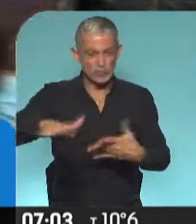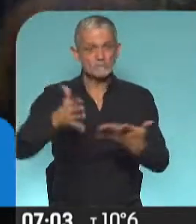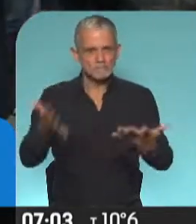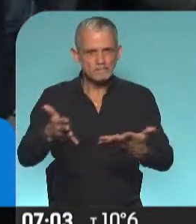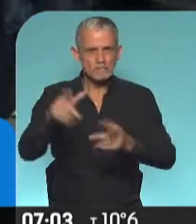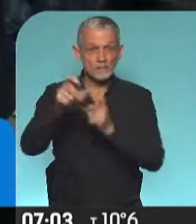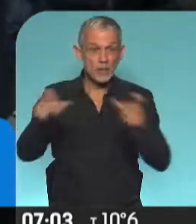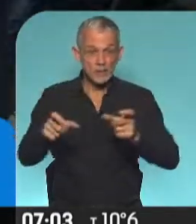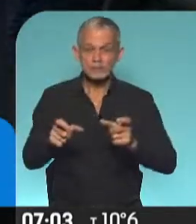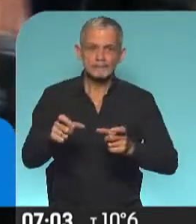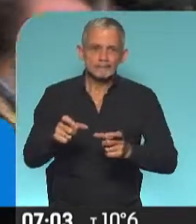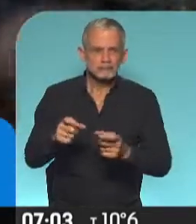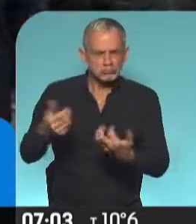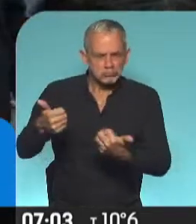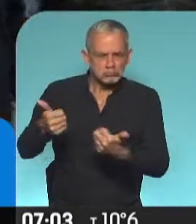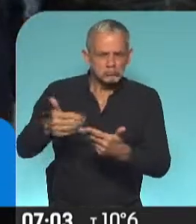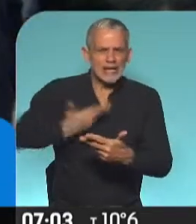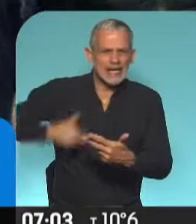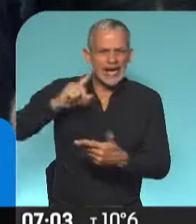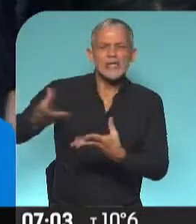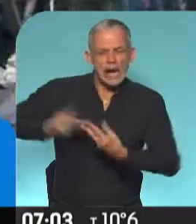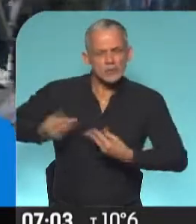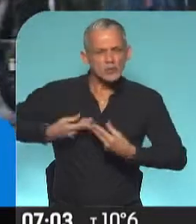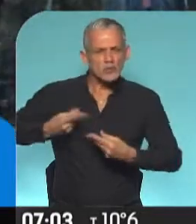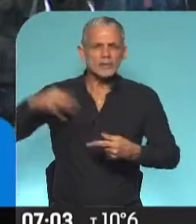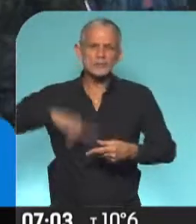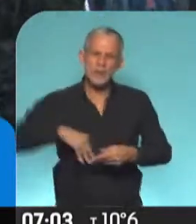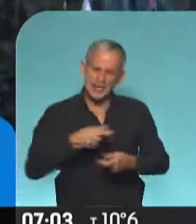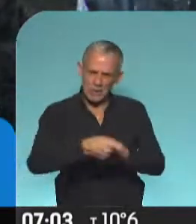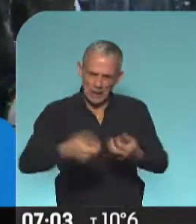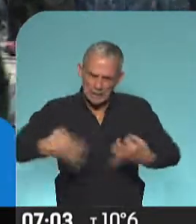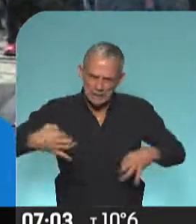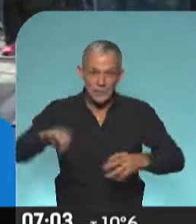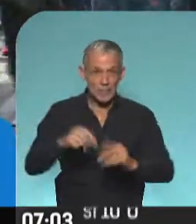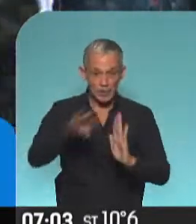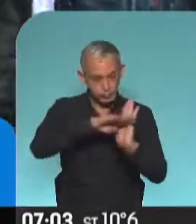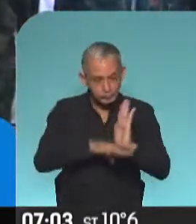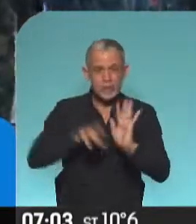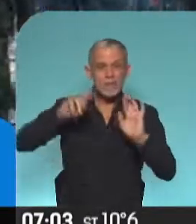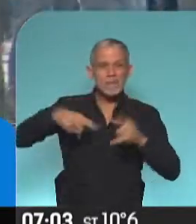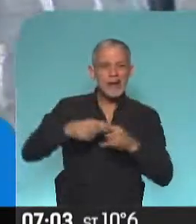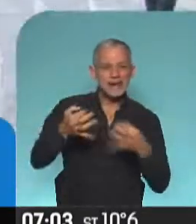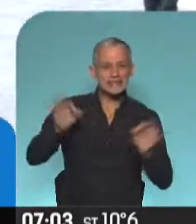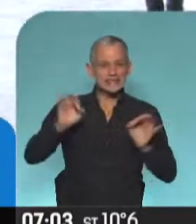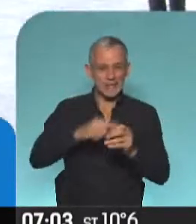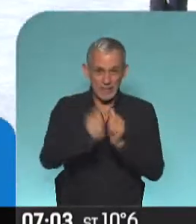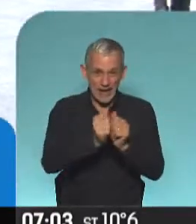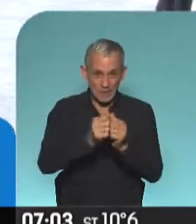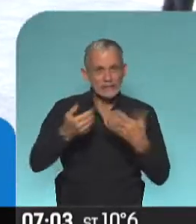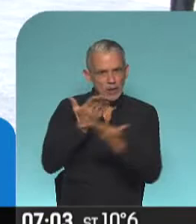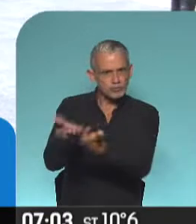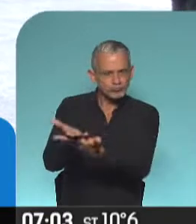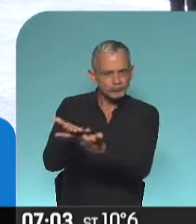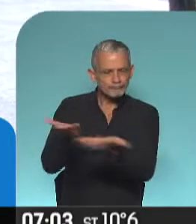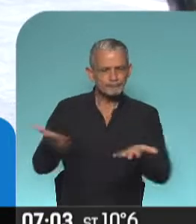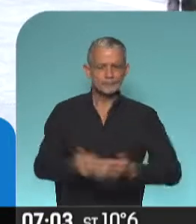agentes rescatan la ayuda brindada por el Estado para solventar sueldos, sostienen que presentaron un plan de salvataje para las empresas.